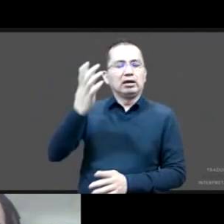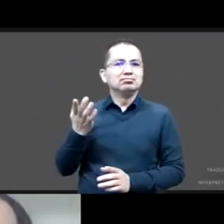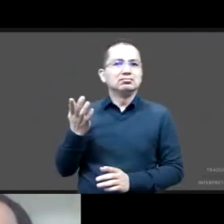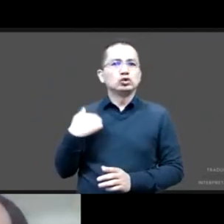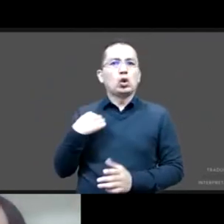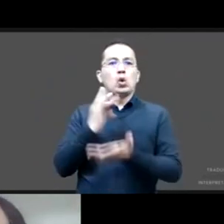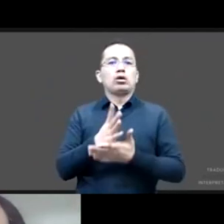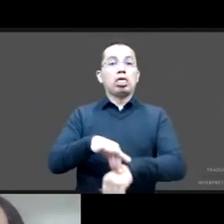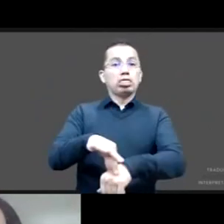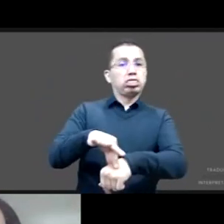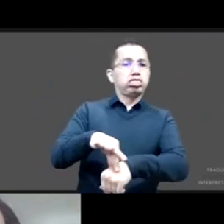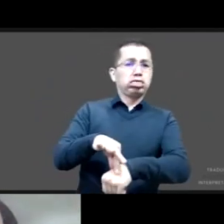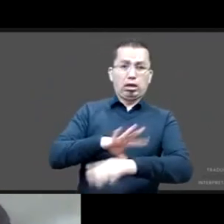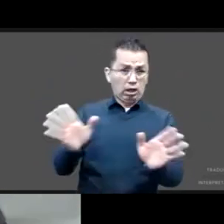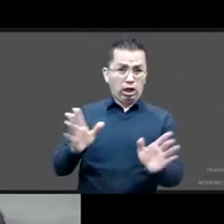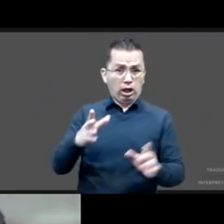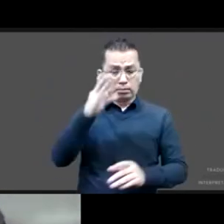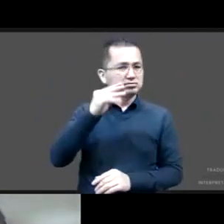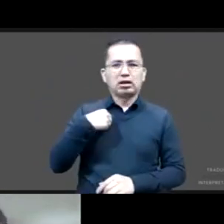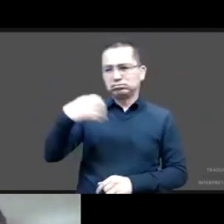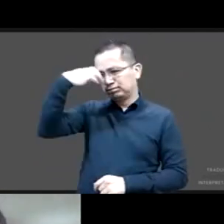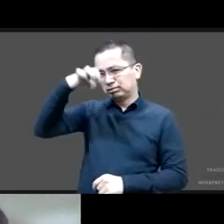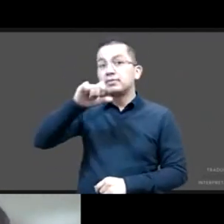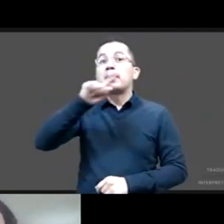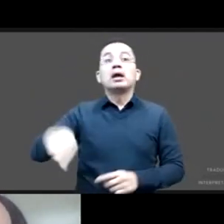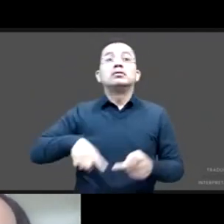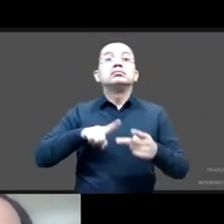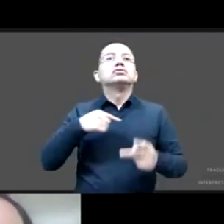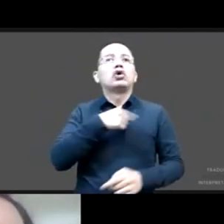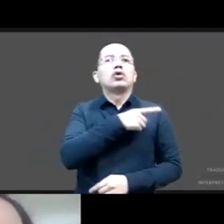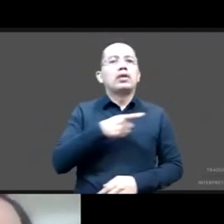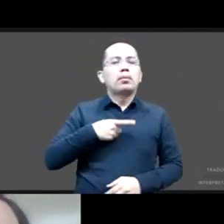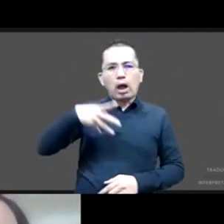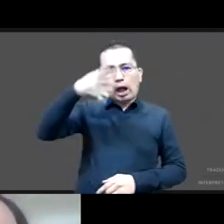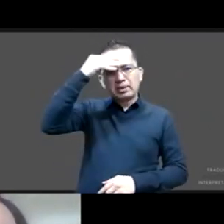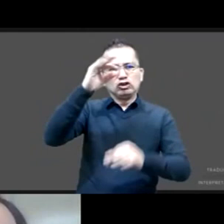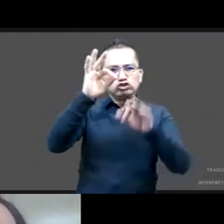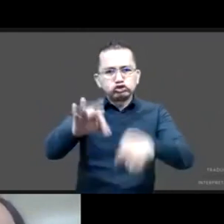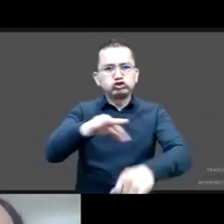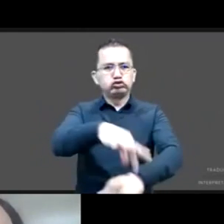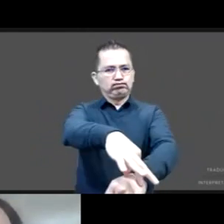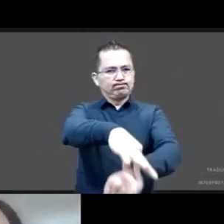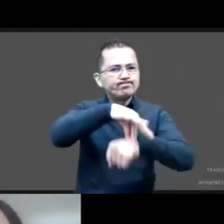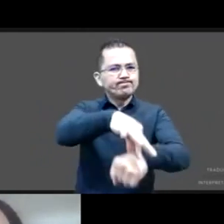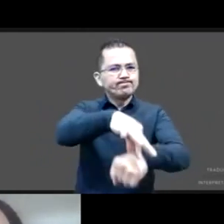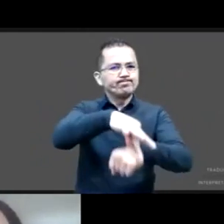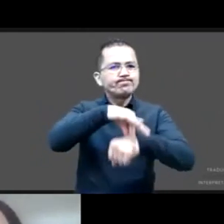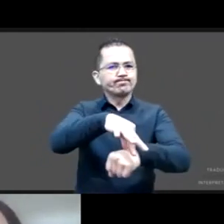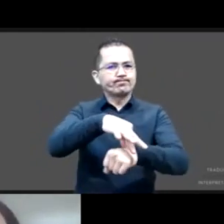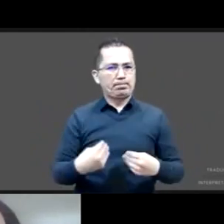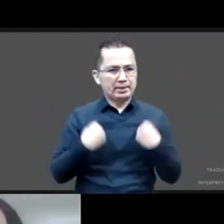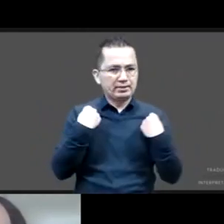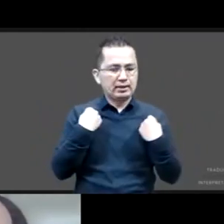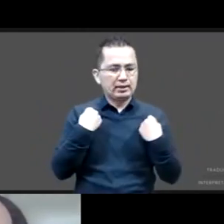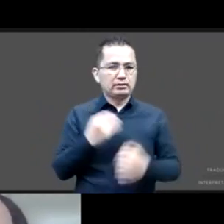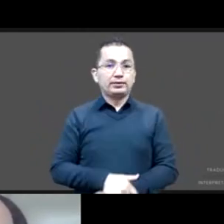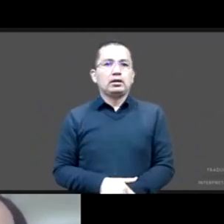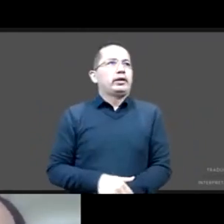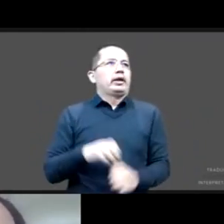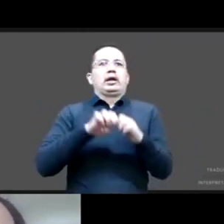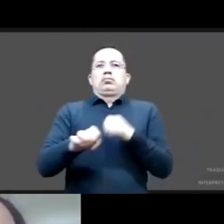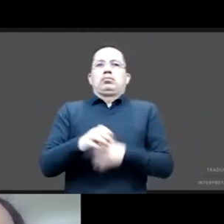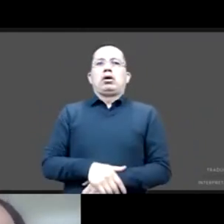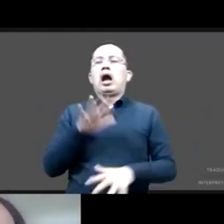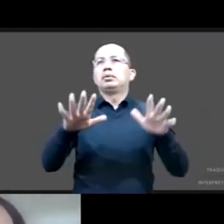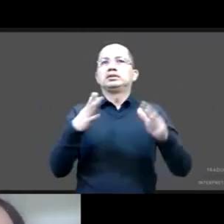uno puede vivir muchas situaciones uno puede vivir situaciones incluso muy dolorosas pero uno de esas